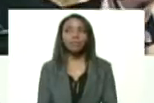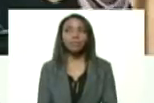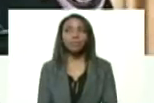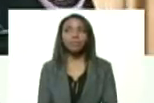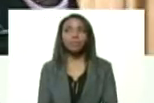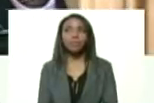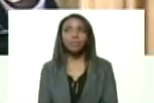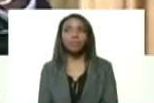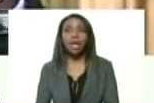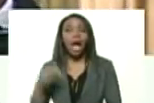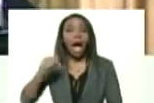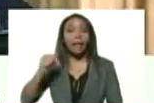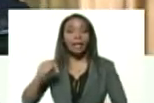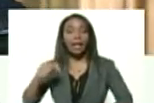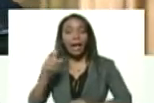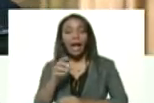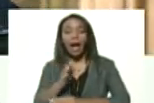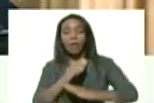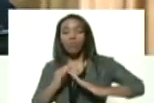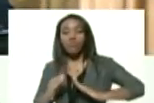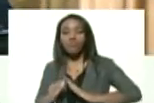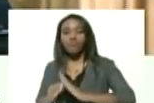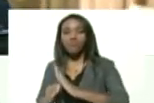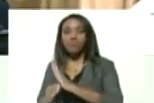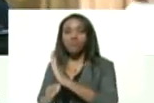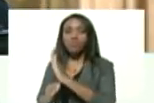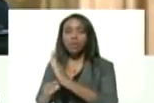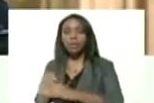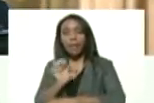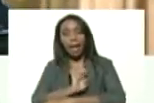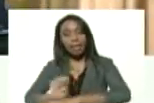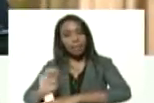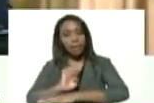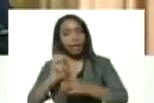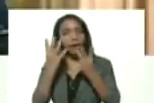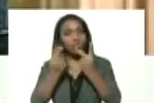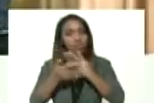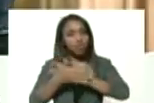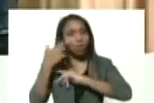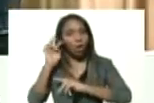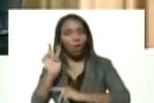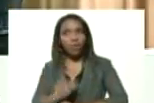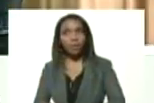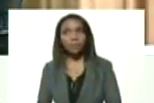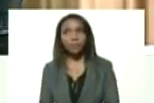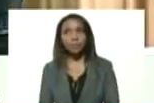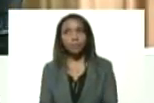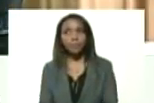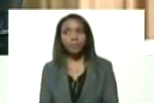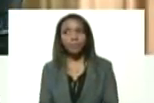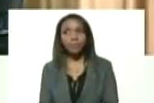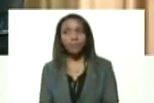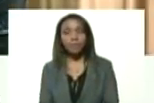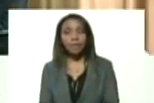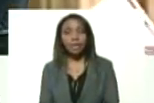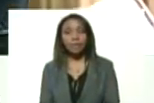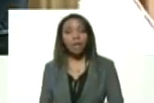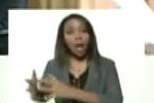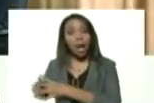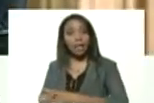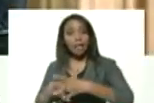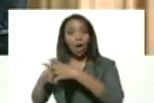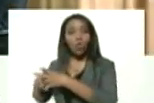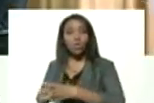y aquí está la curva exponencial aquí está un de los estados unidos de